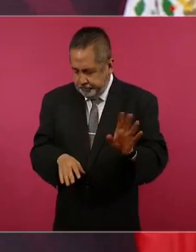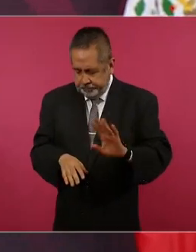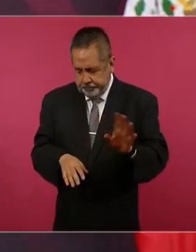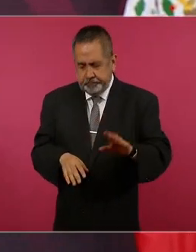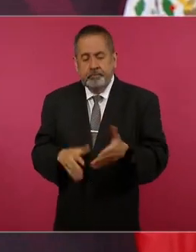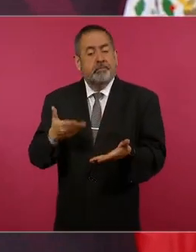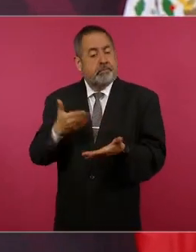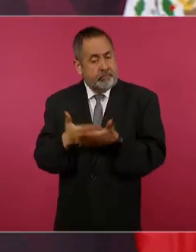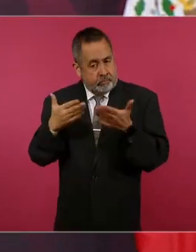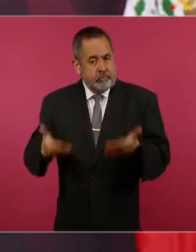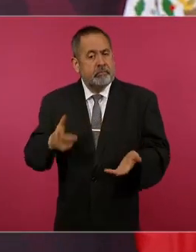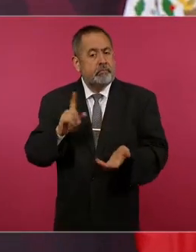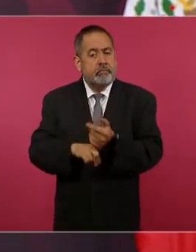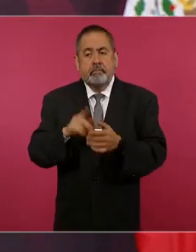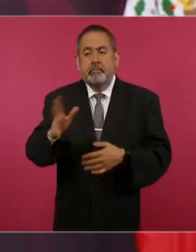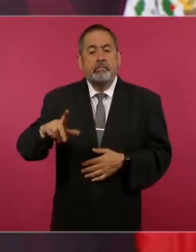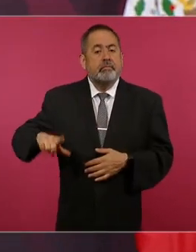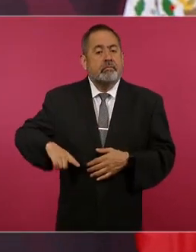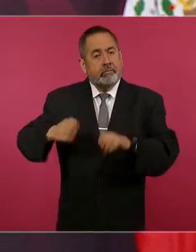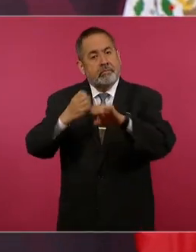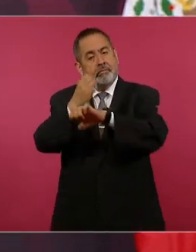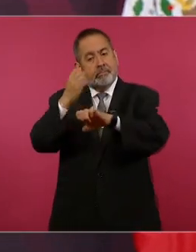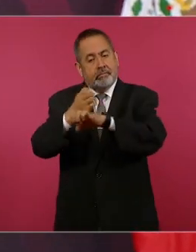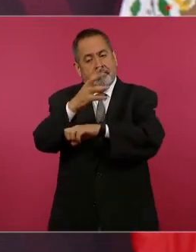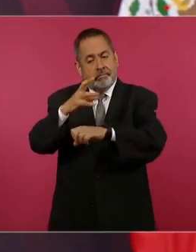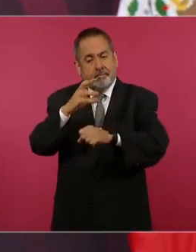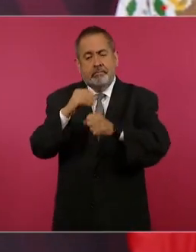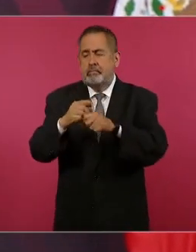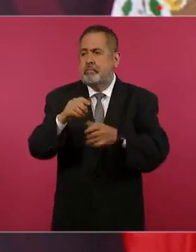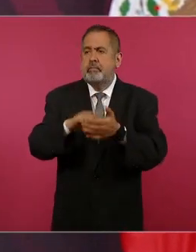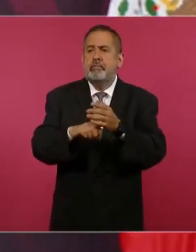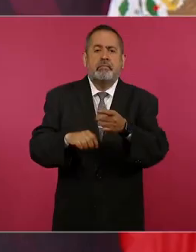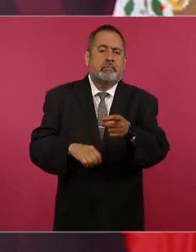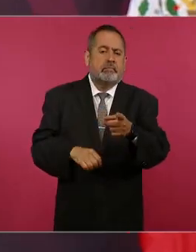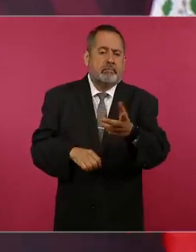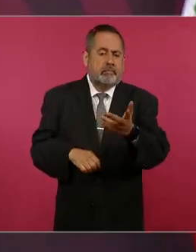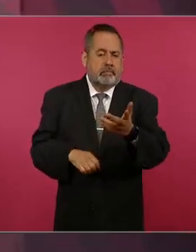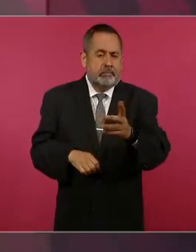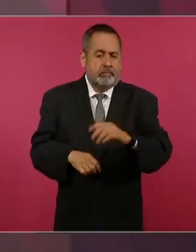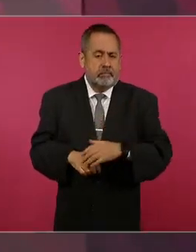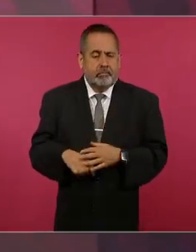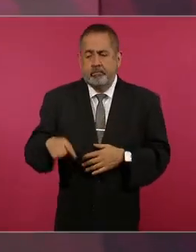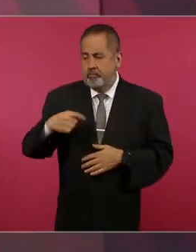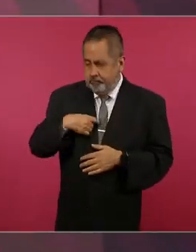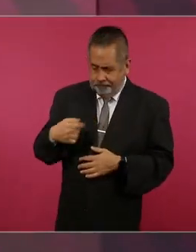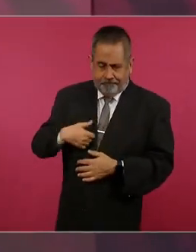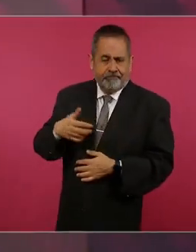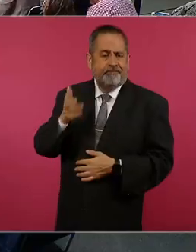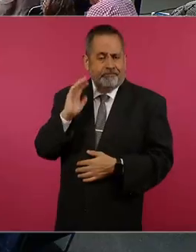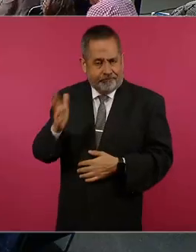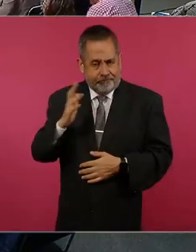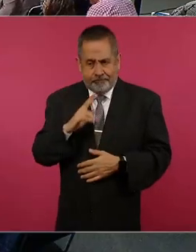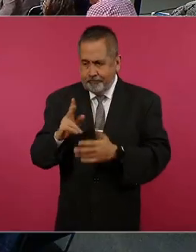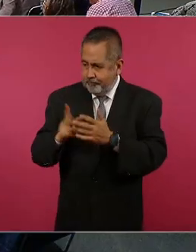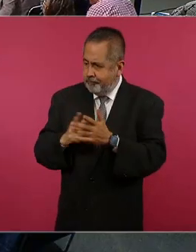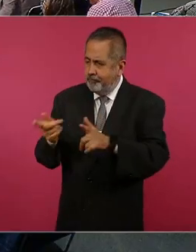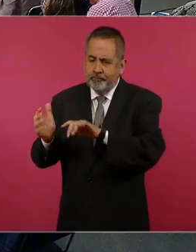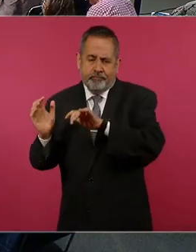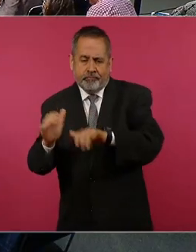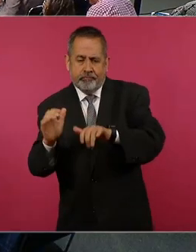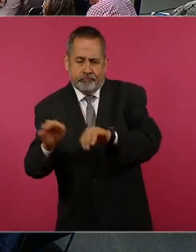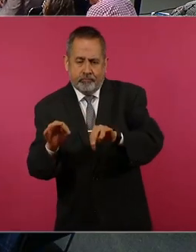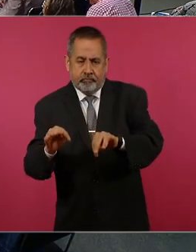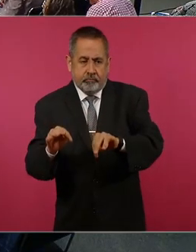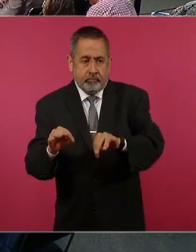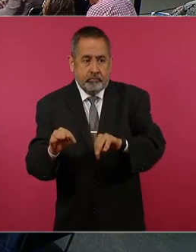gobiernos estatales, inclusive ya nosotros habíamos reinstalado y